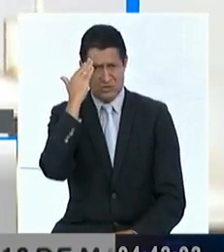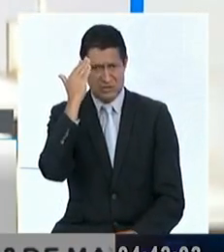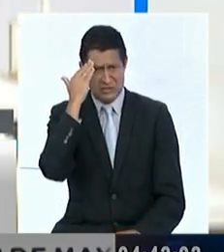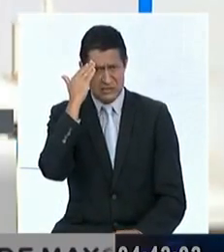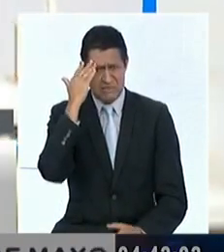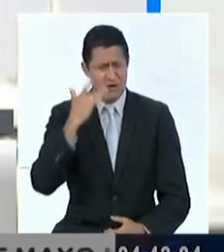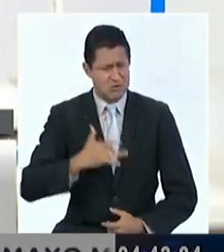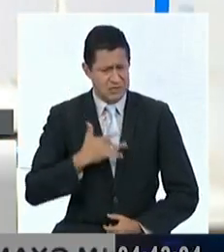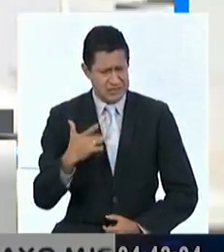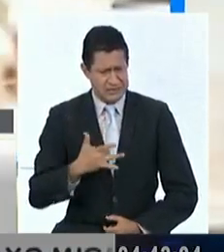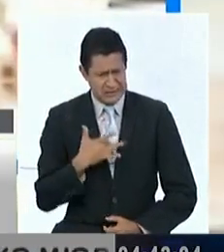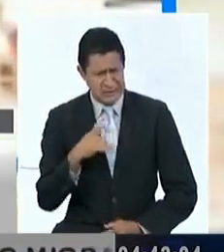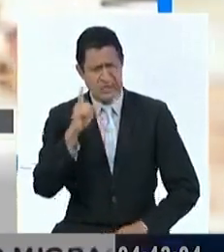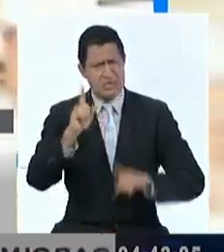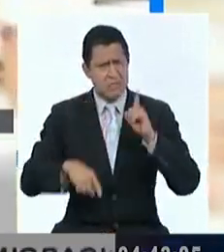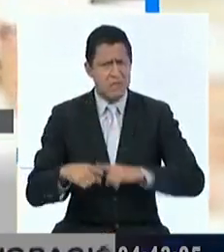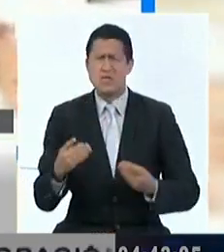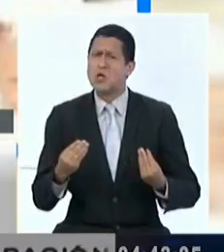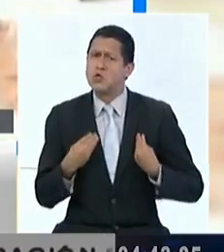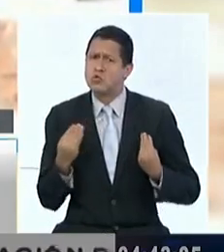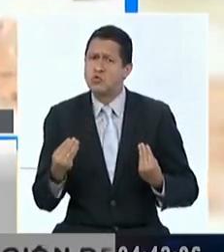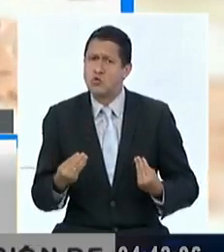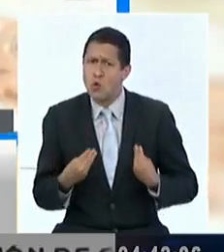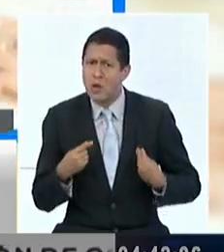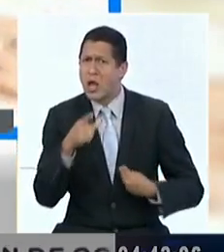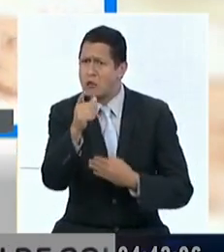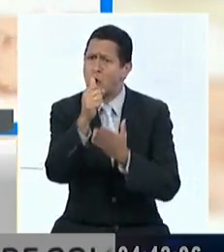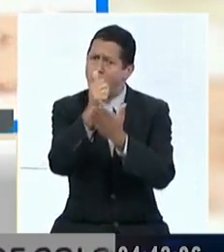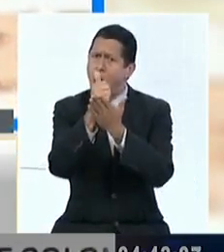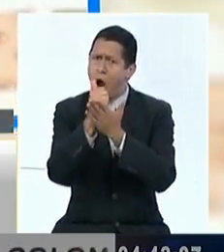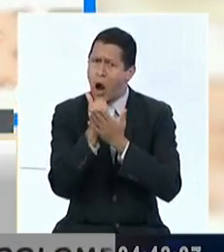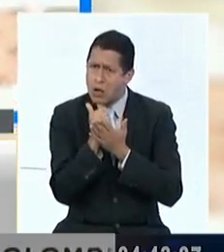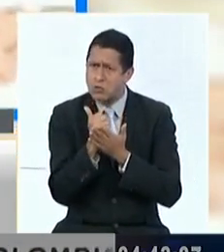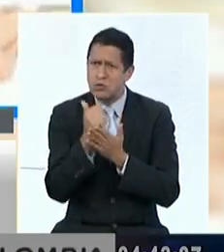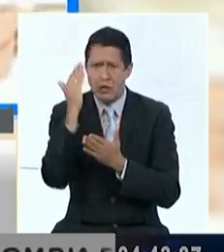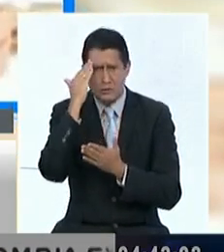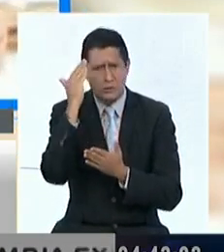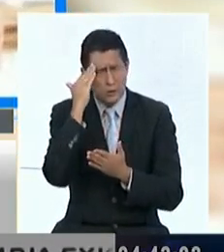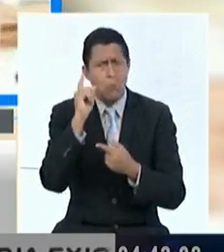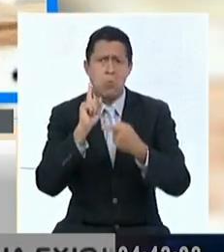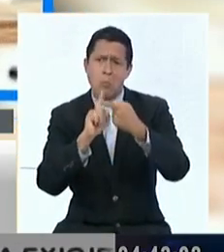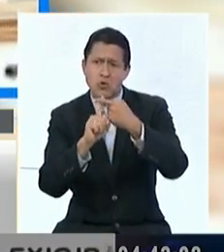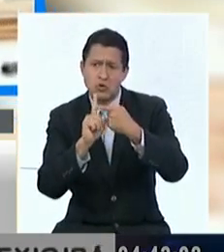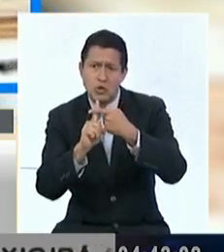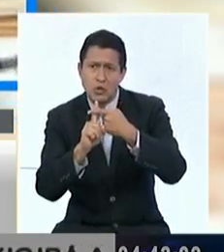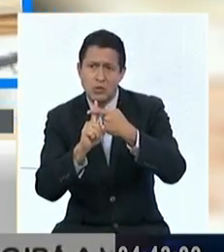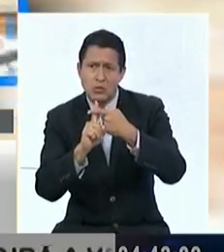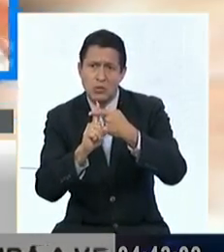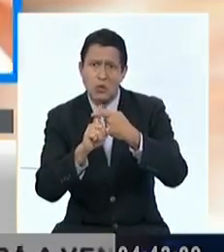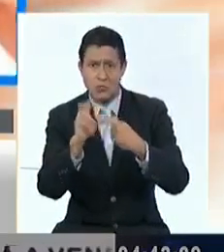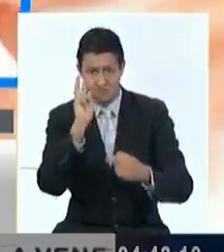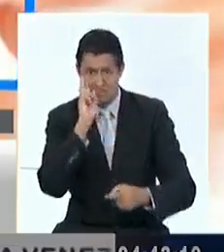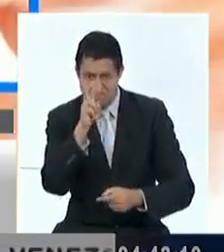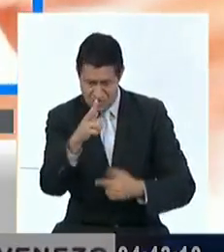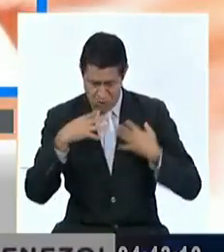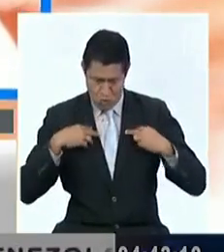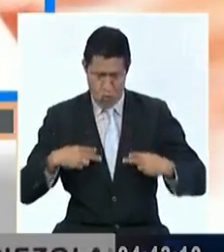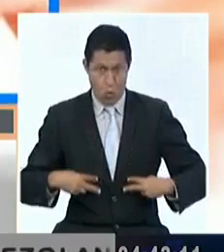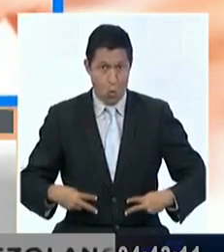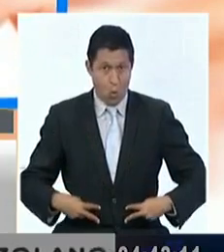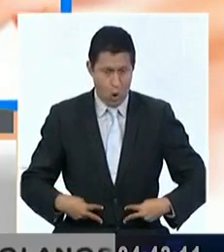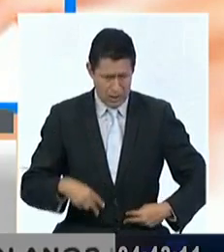sensaciones dependiendo de tu ritmo de vida esto te ayudará a dirigirlo de manera positiva observa tu cuerpo